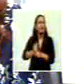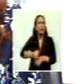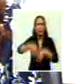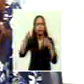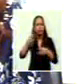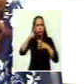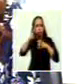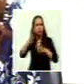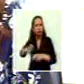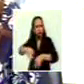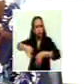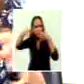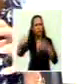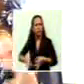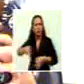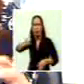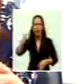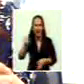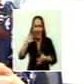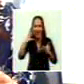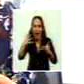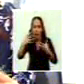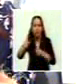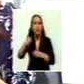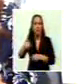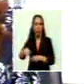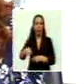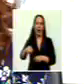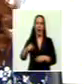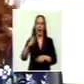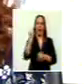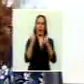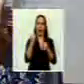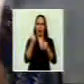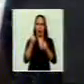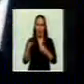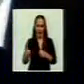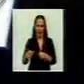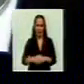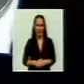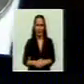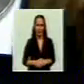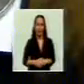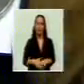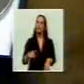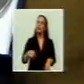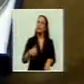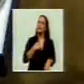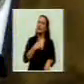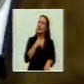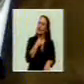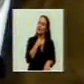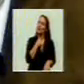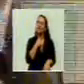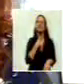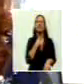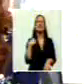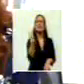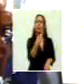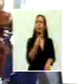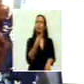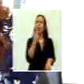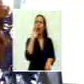estudios y lo que ha producido precisamente en la actividad económica. Y yo quiero, porque yo quiero que los conozcan los